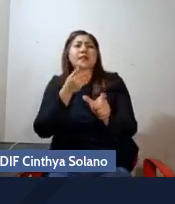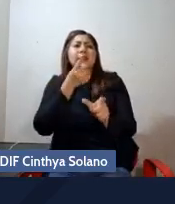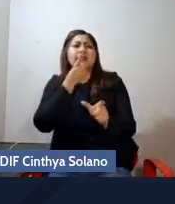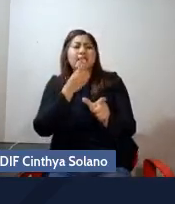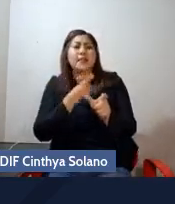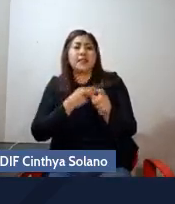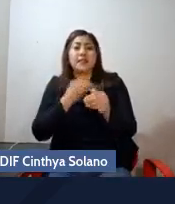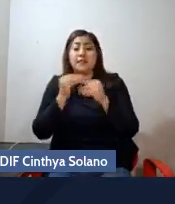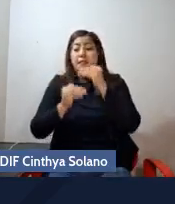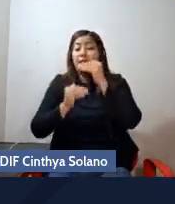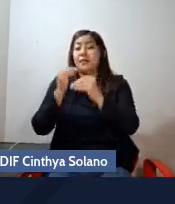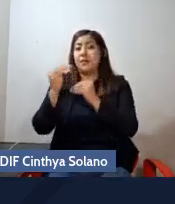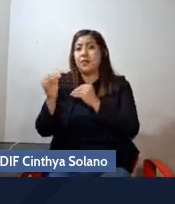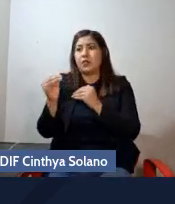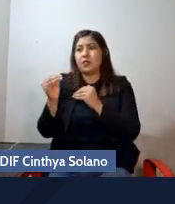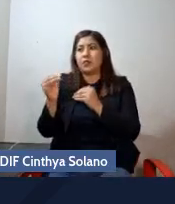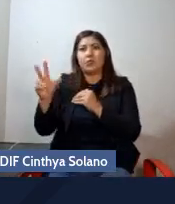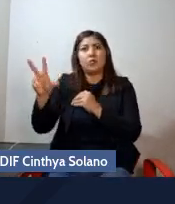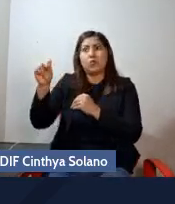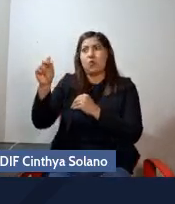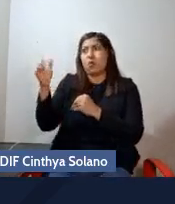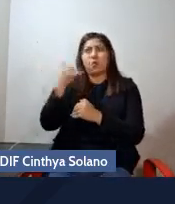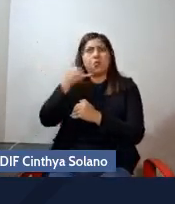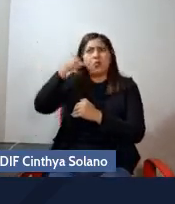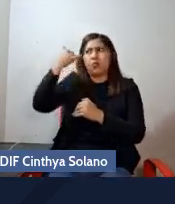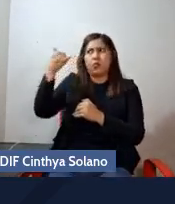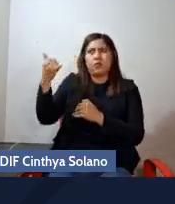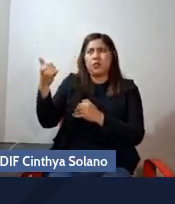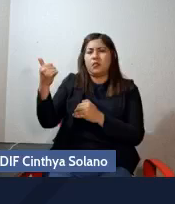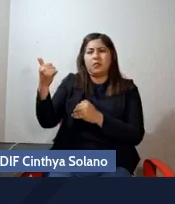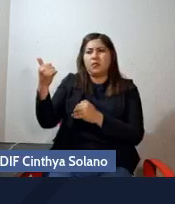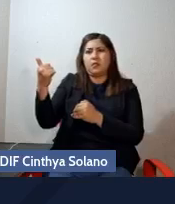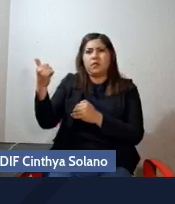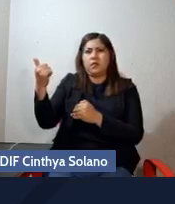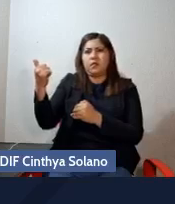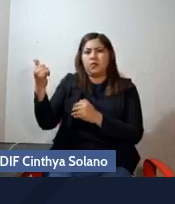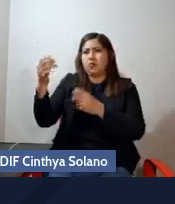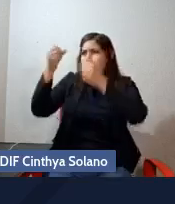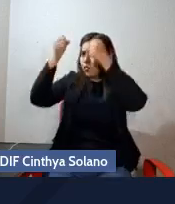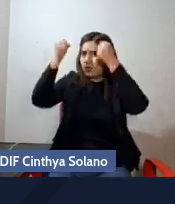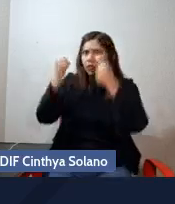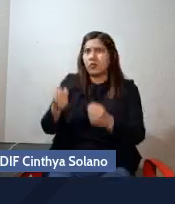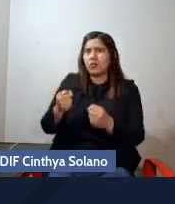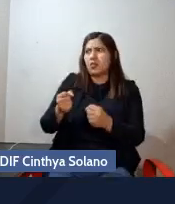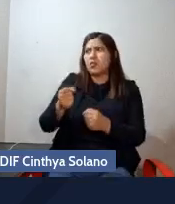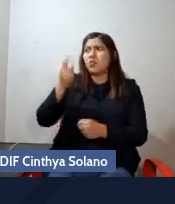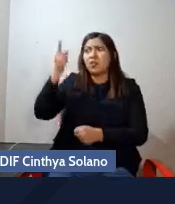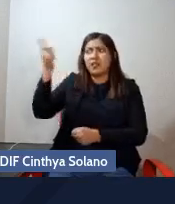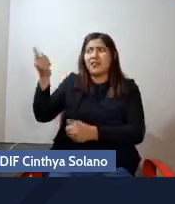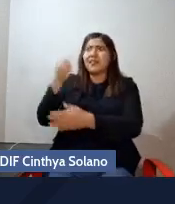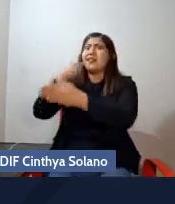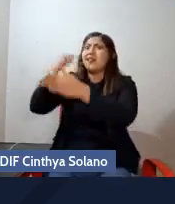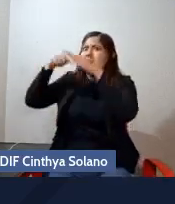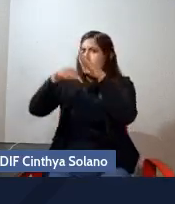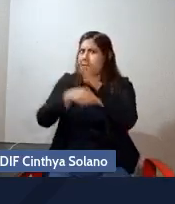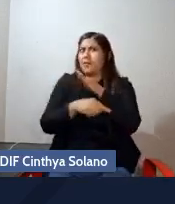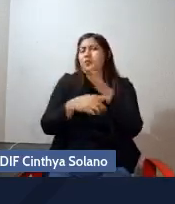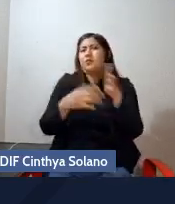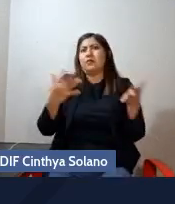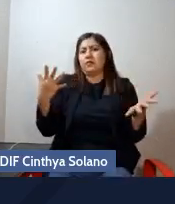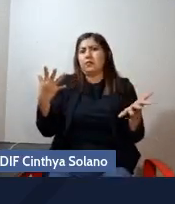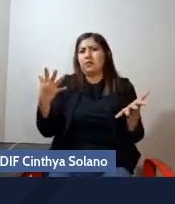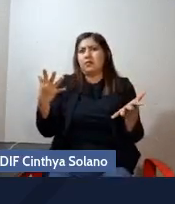por teléfono no podemos constatar que es la persona que nos hizo la denuncia. Quien presenta una denuncia